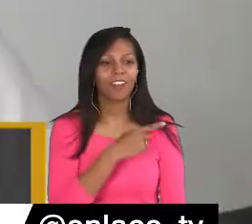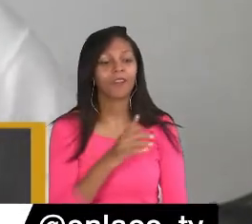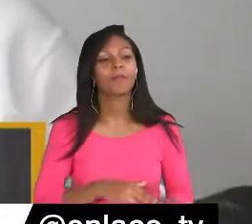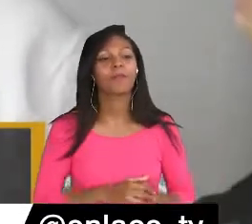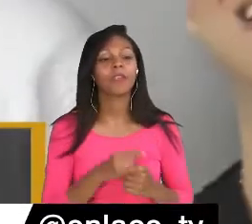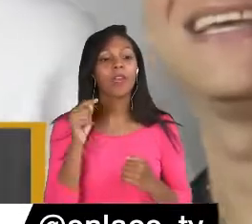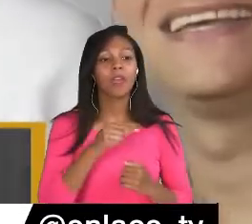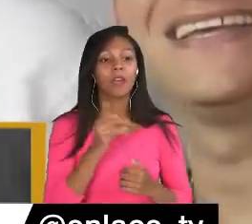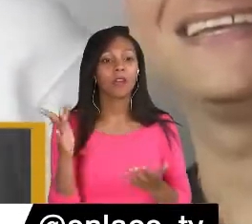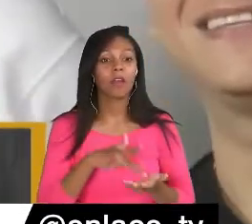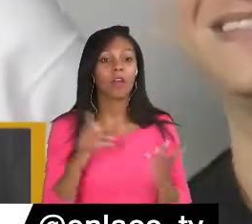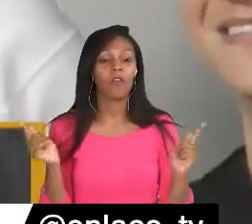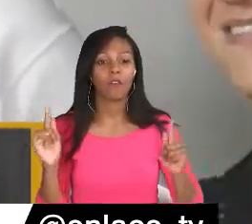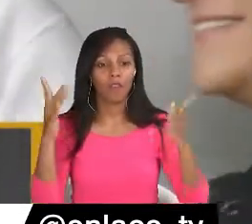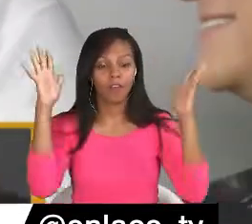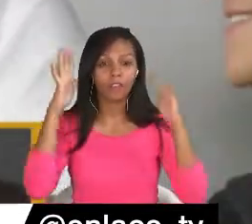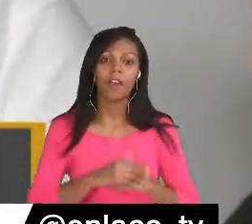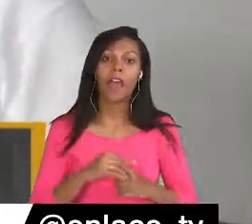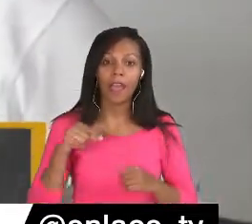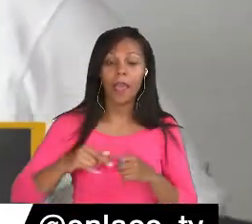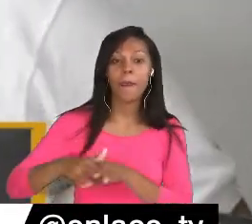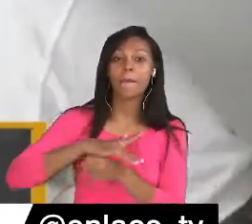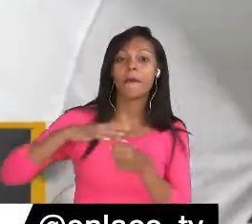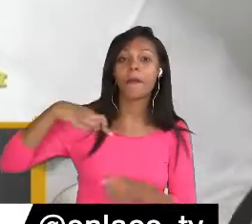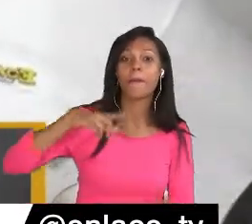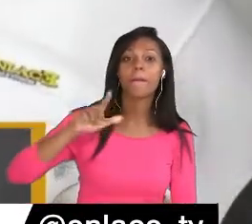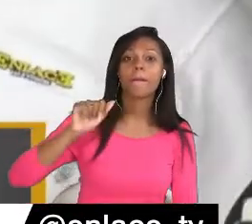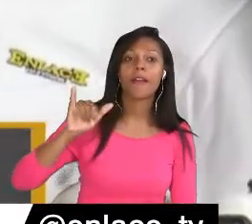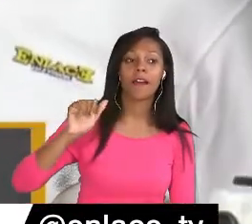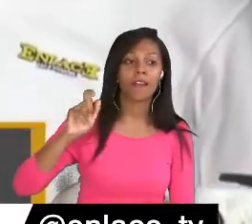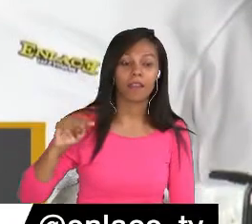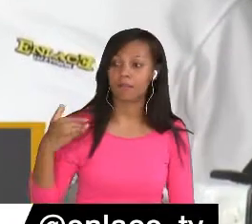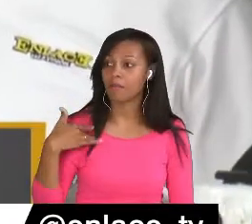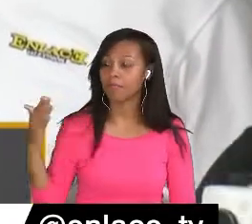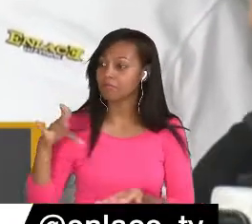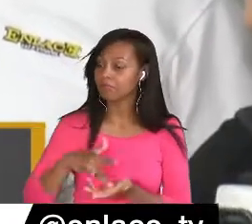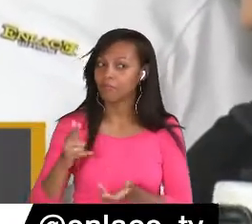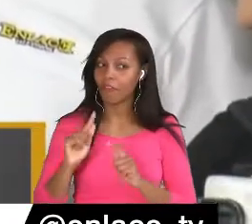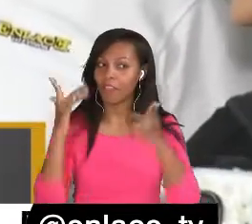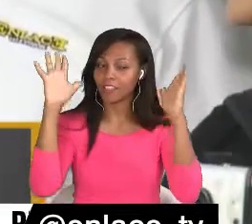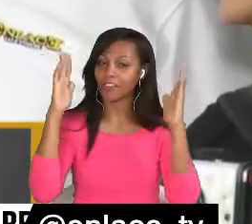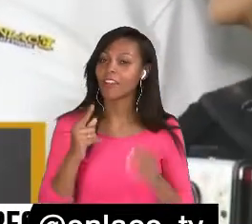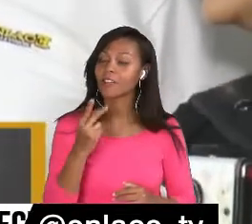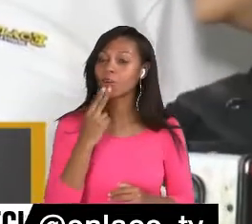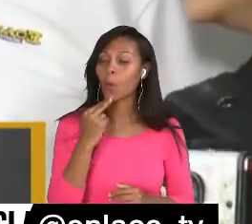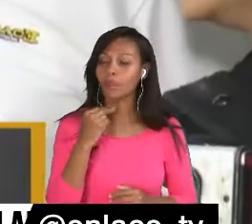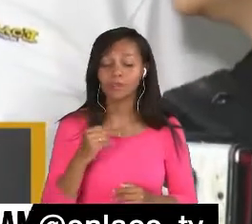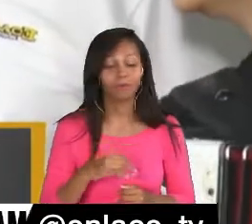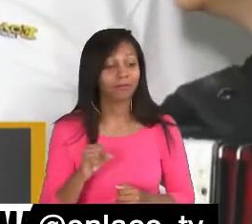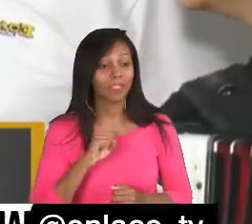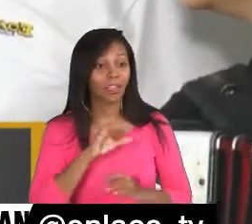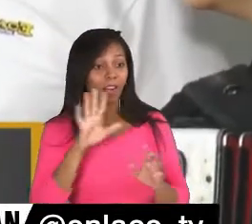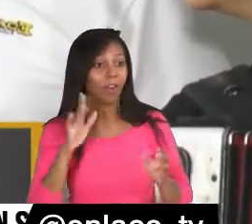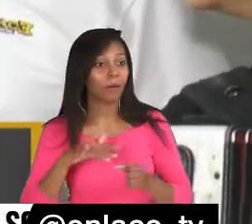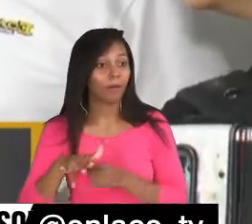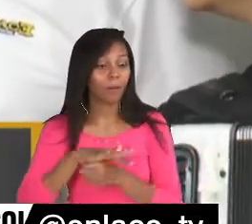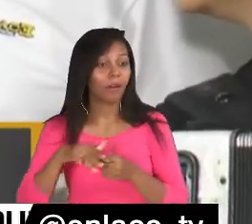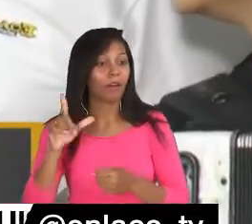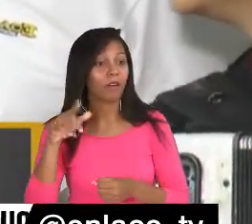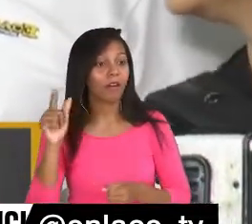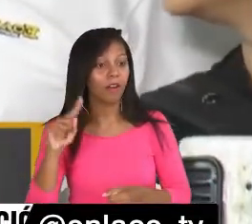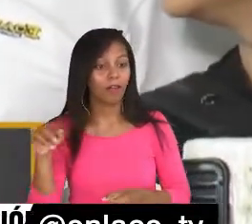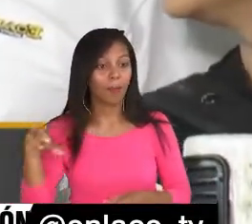aquí. Hoy entonces en el barrio Las Playas, al cierre del Festival Junior. Bueno, claro que sí, con mucho cariño traemos en el barrio la playa con todo